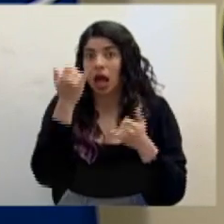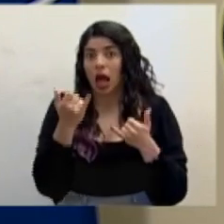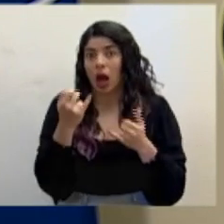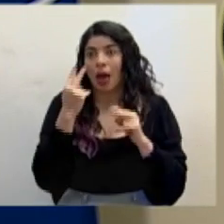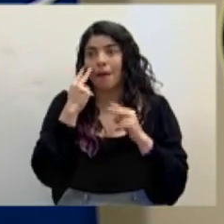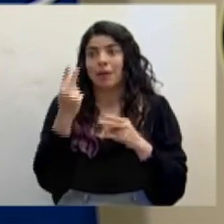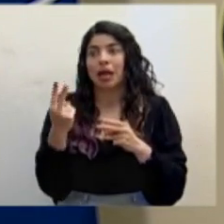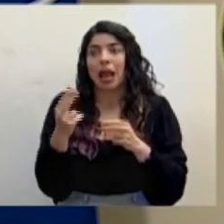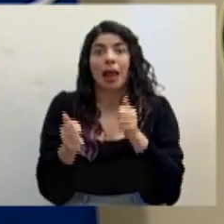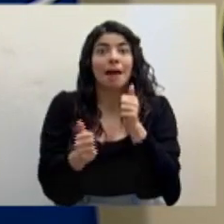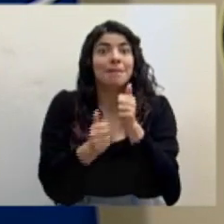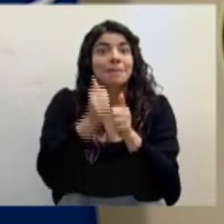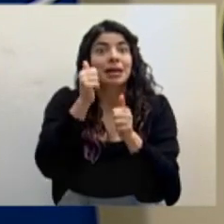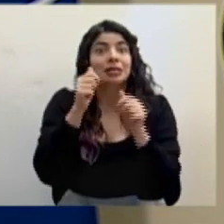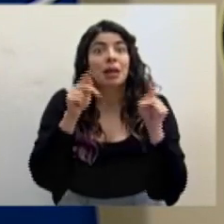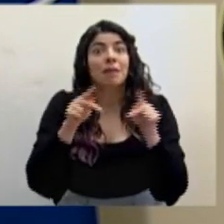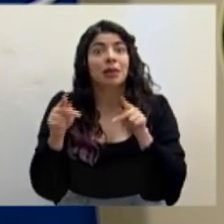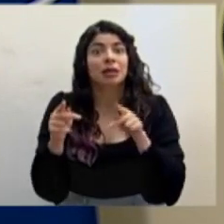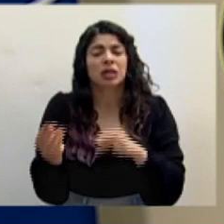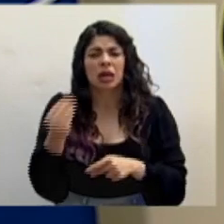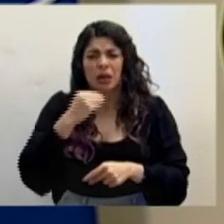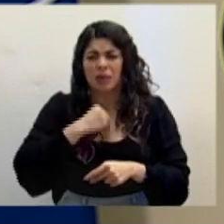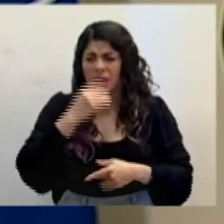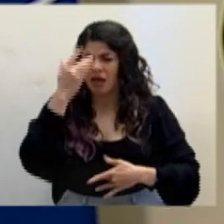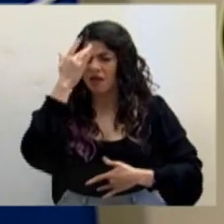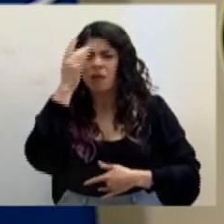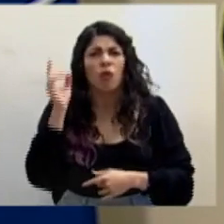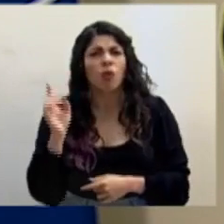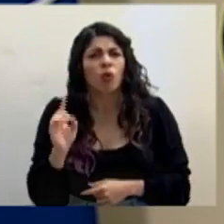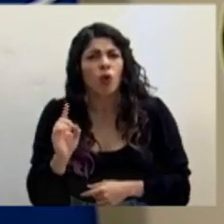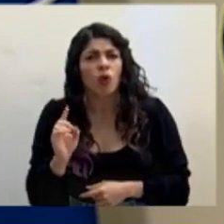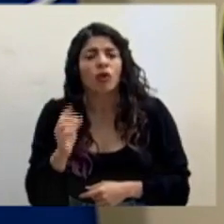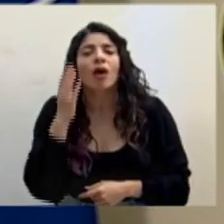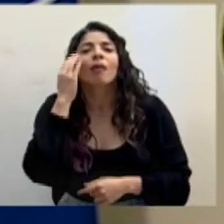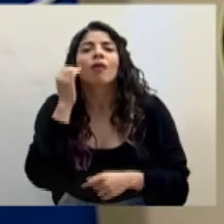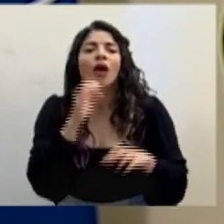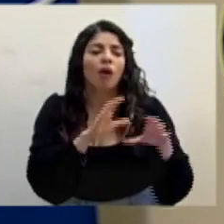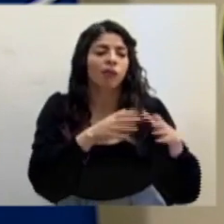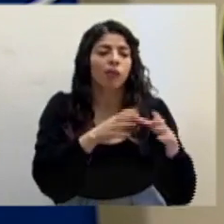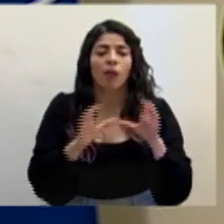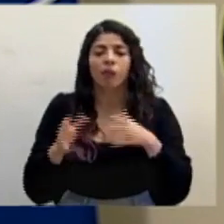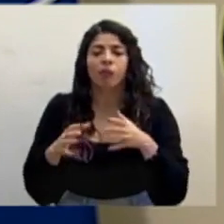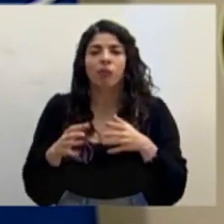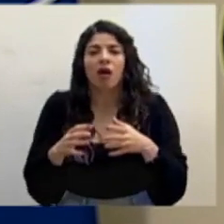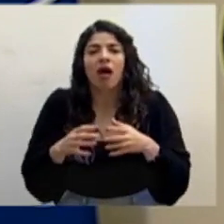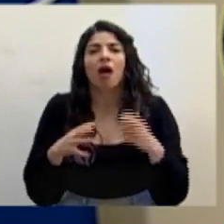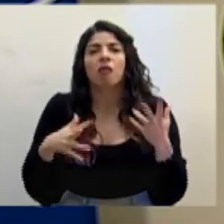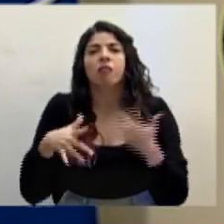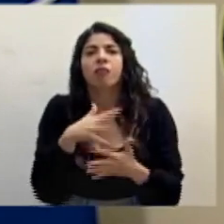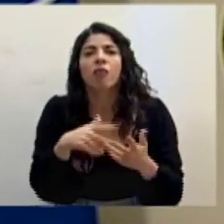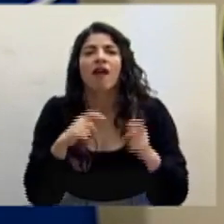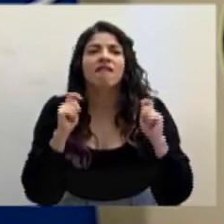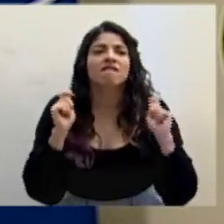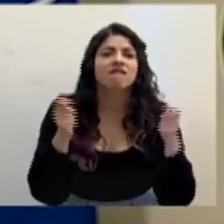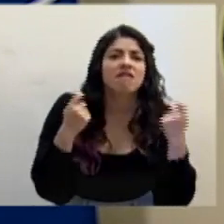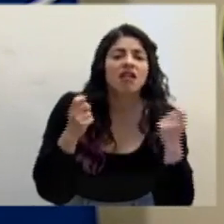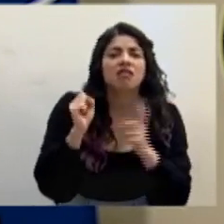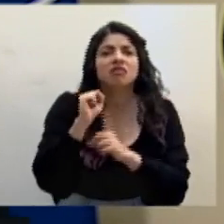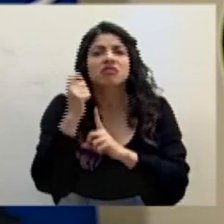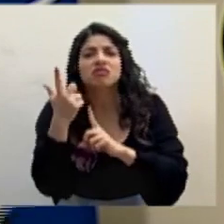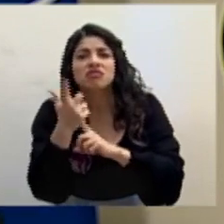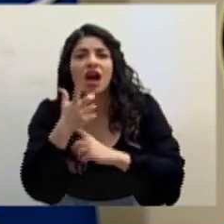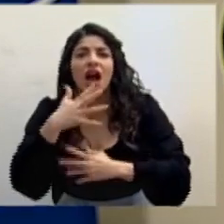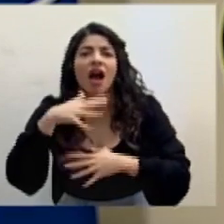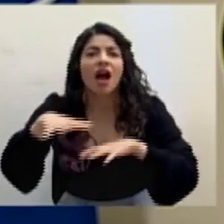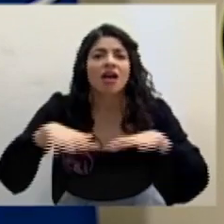parte de las personas se están contagiando en el rompimiento de las burbujas, en fiestas, en actividades sociales